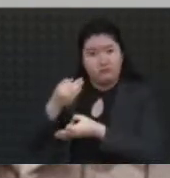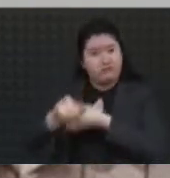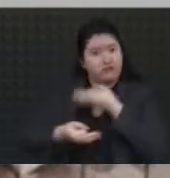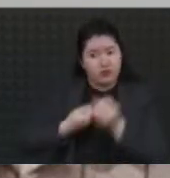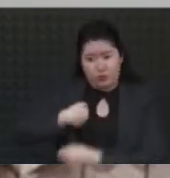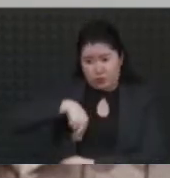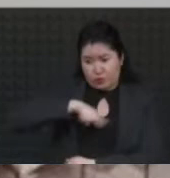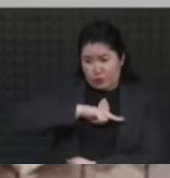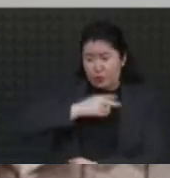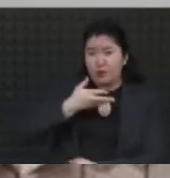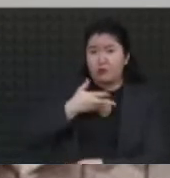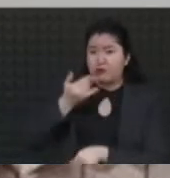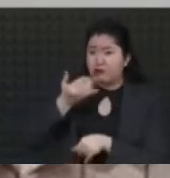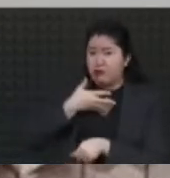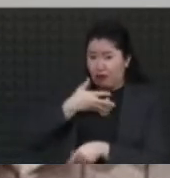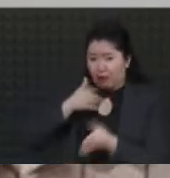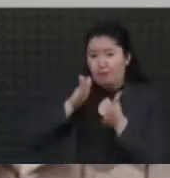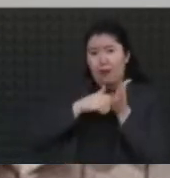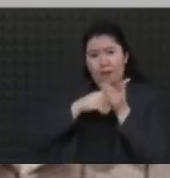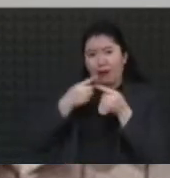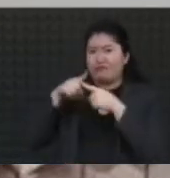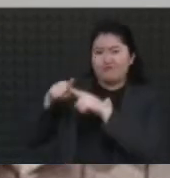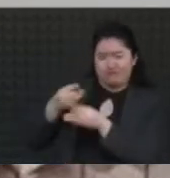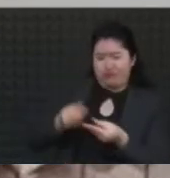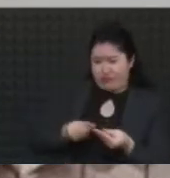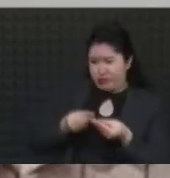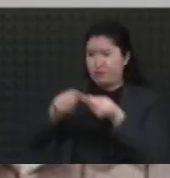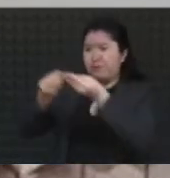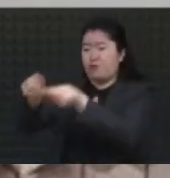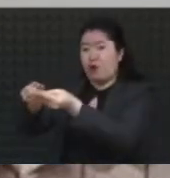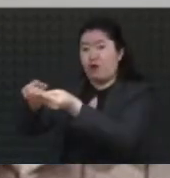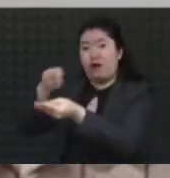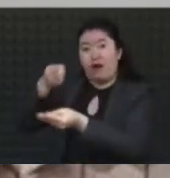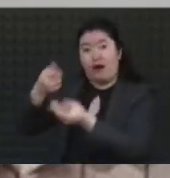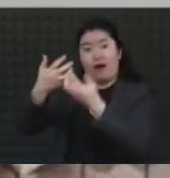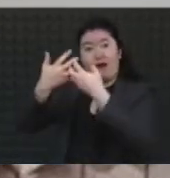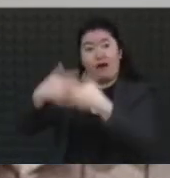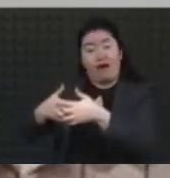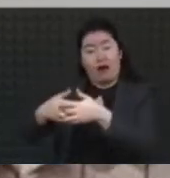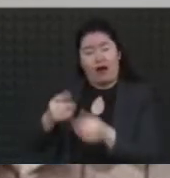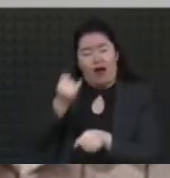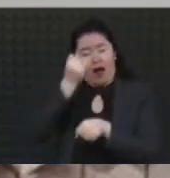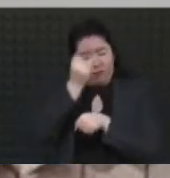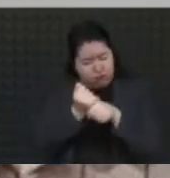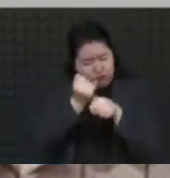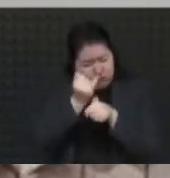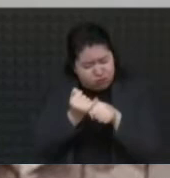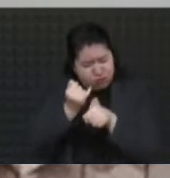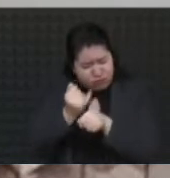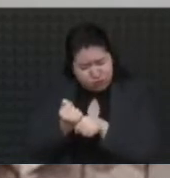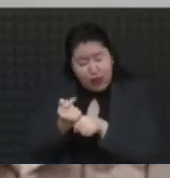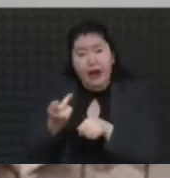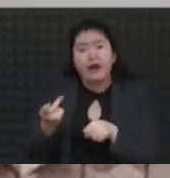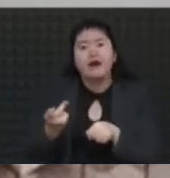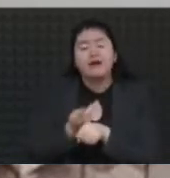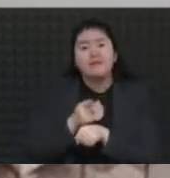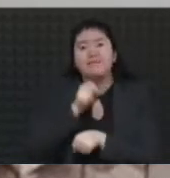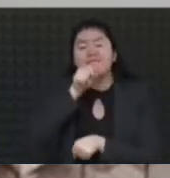a nuestro poder para que hicieran la investigación, entre ellos unos vuelos de dron